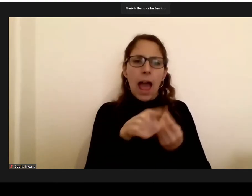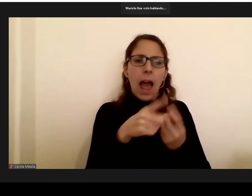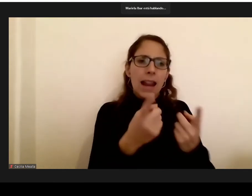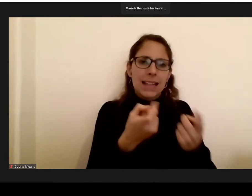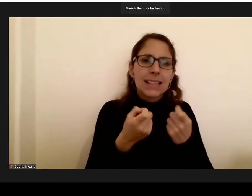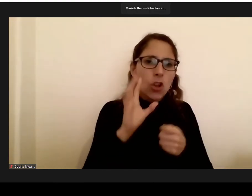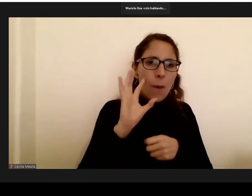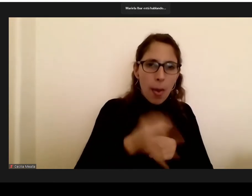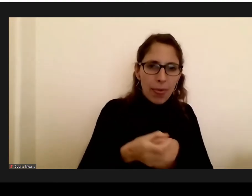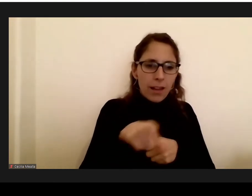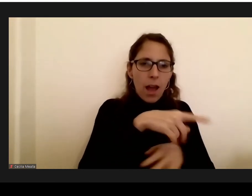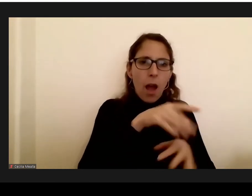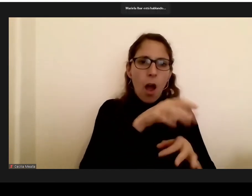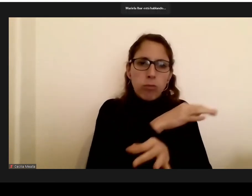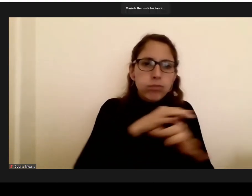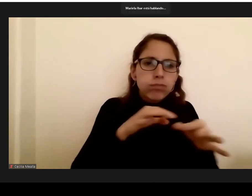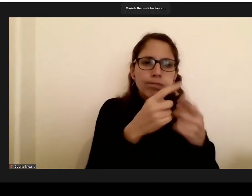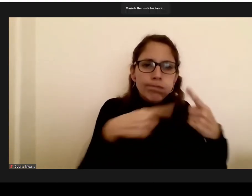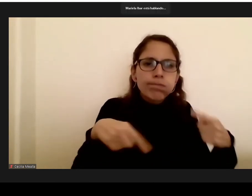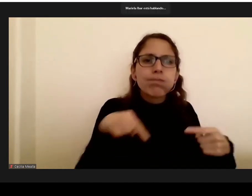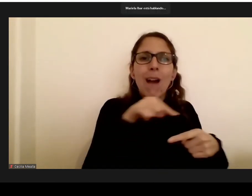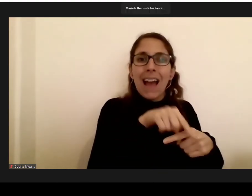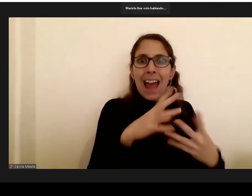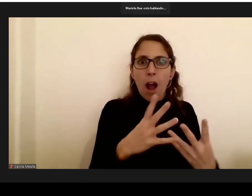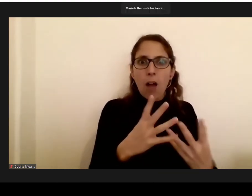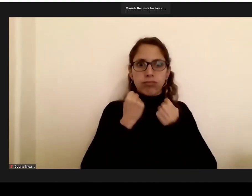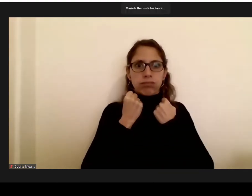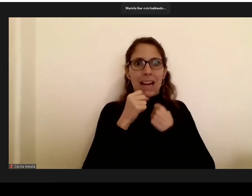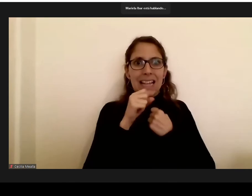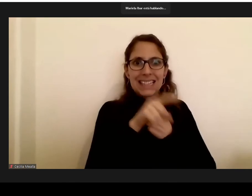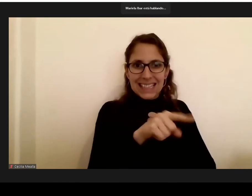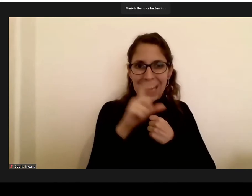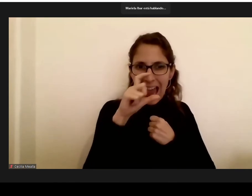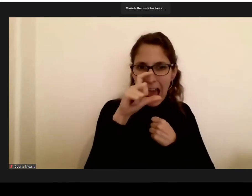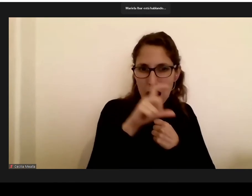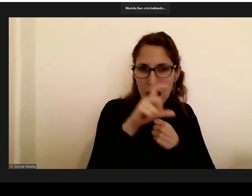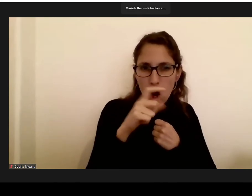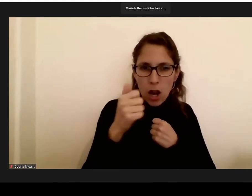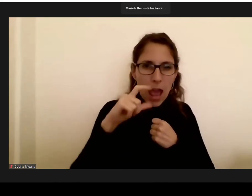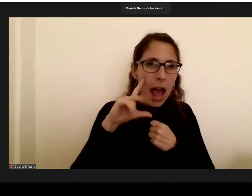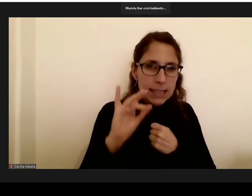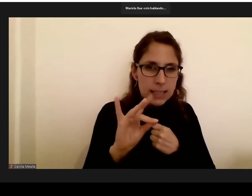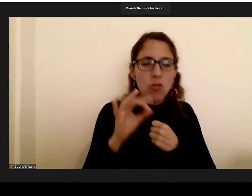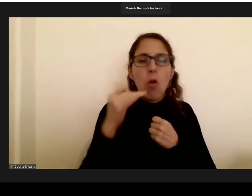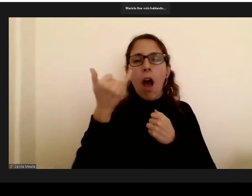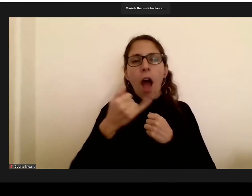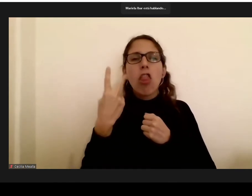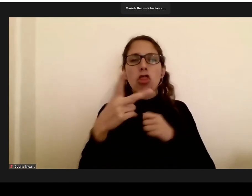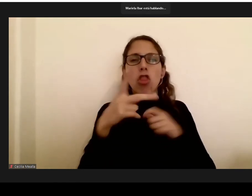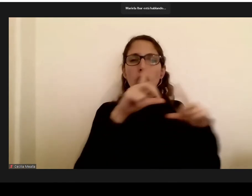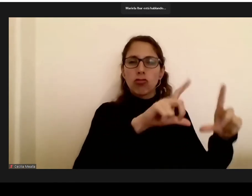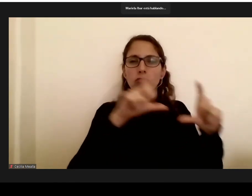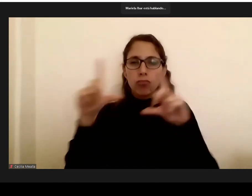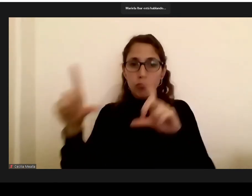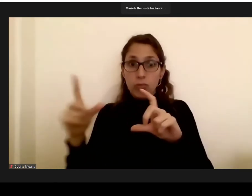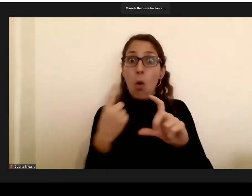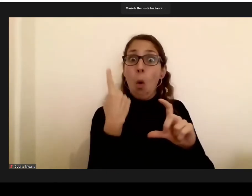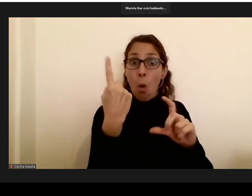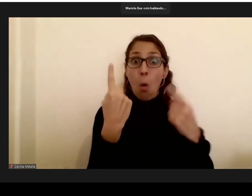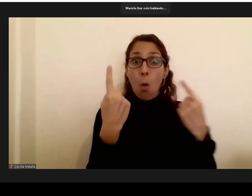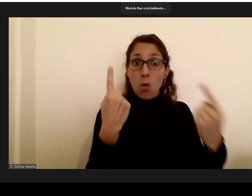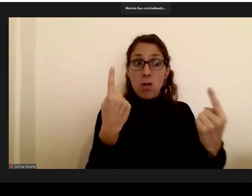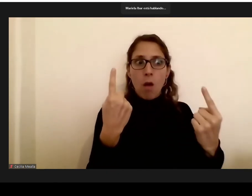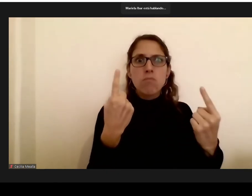dos imágenes. Entonces, en las dos se pueden ver los bacilos ácido alcohol resistentes. En la de la izquierda son